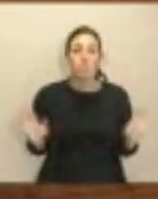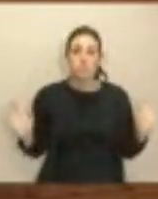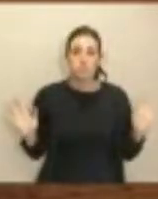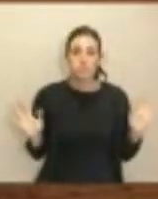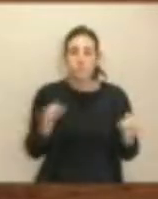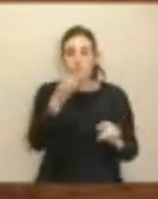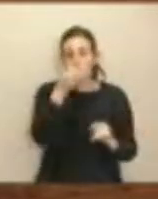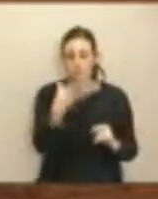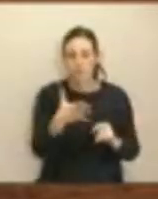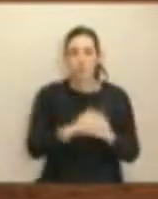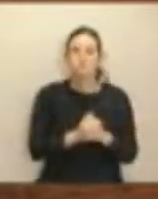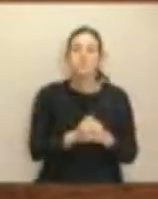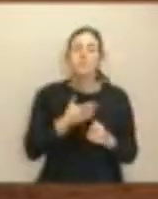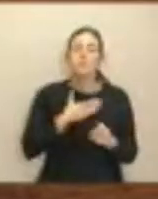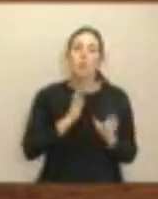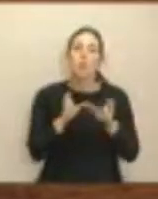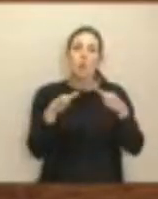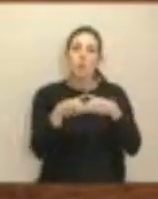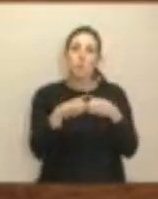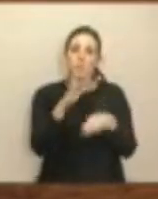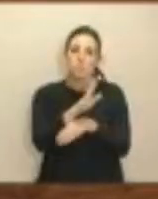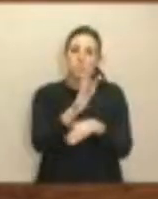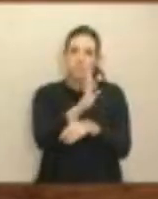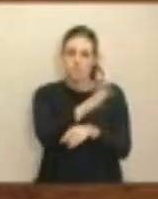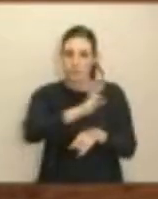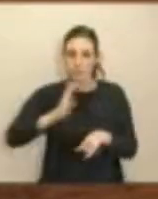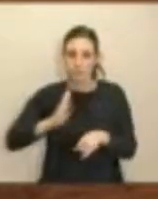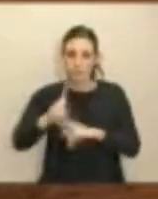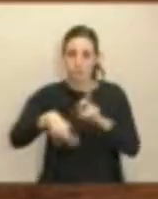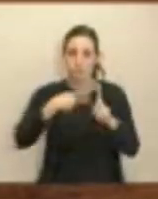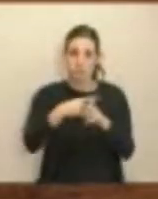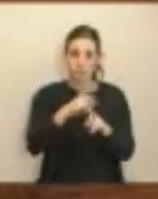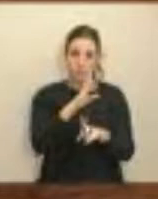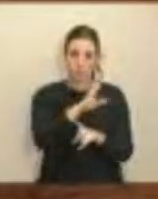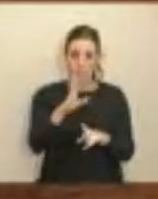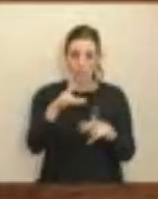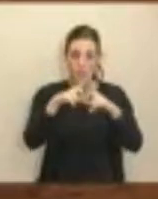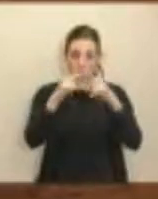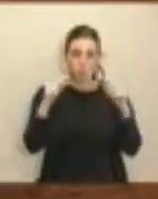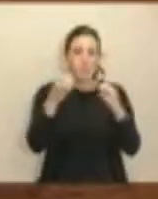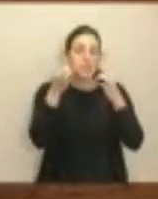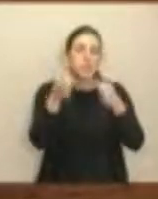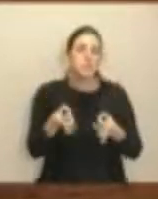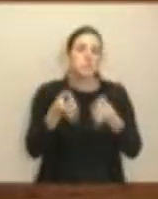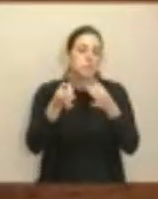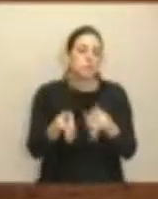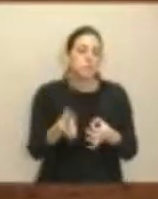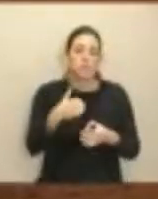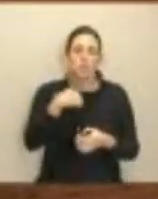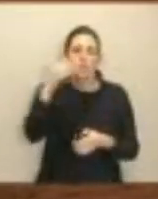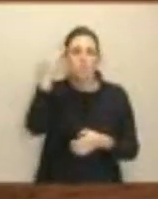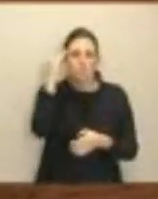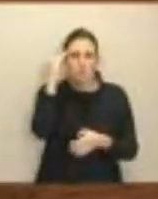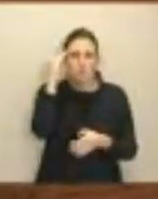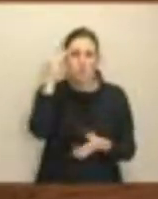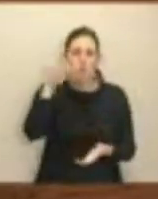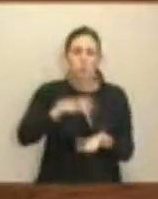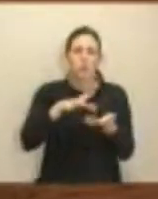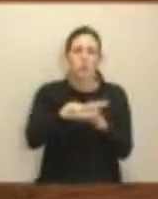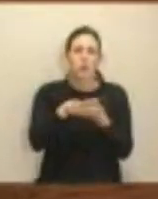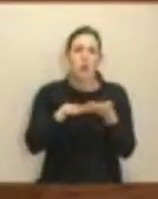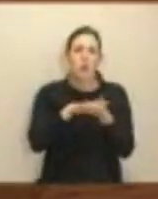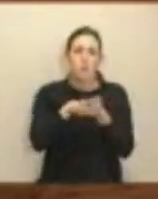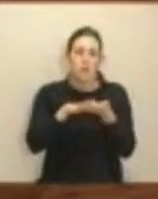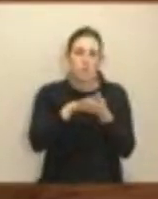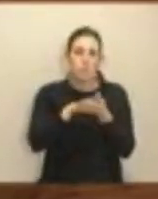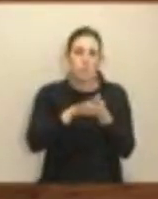Bueno, desde el Grupo Parlamentario Popular y desde el Partido Popular de Asturias siempre, y yo creo que con quienes hablamos y